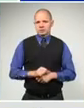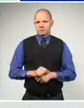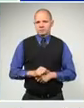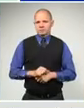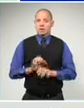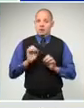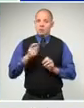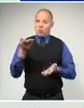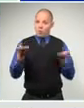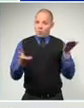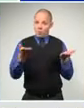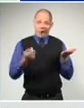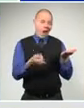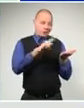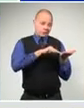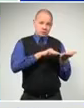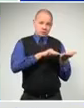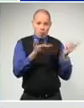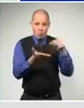menos, también